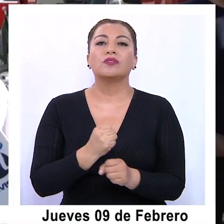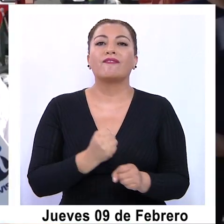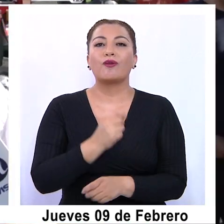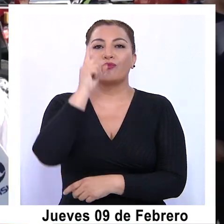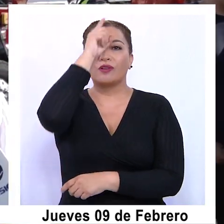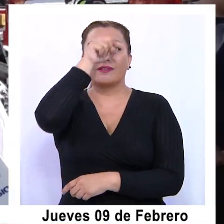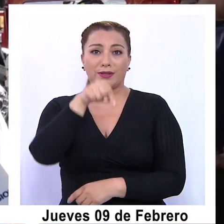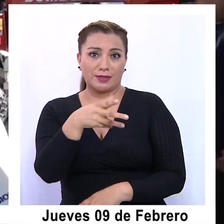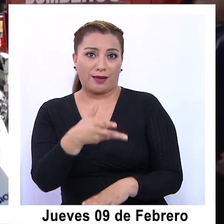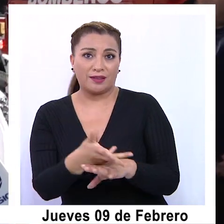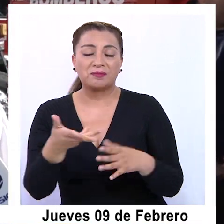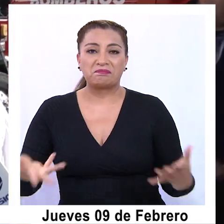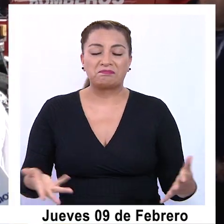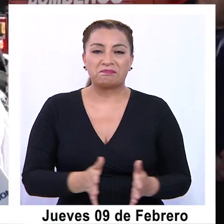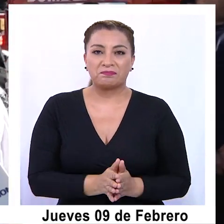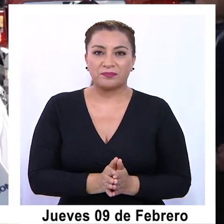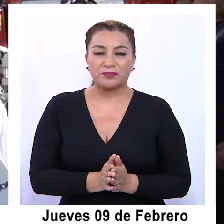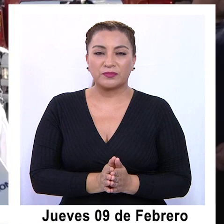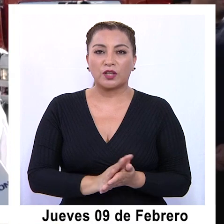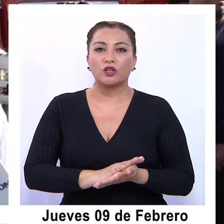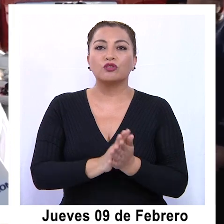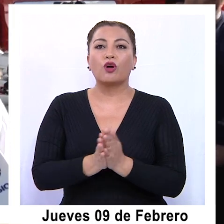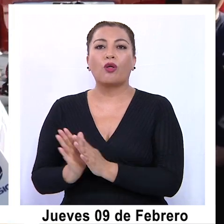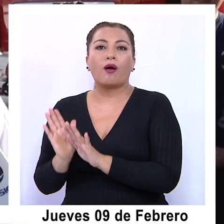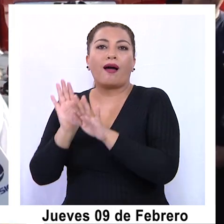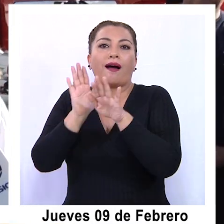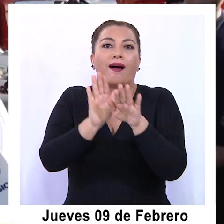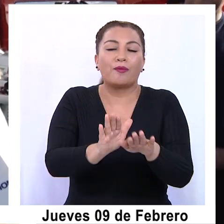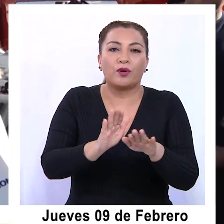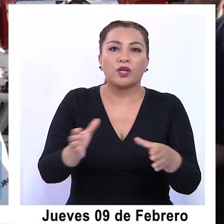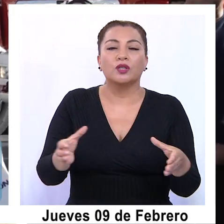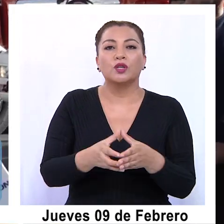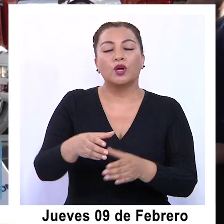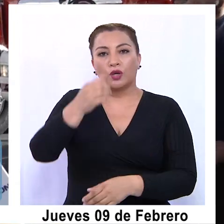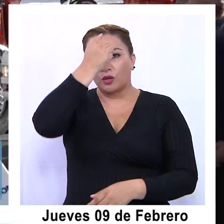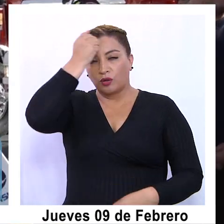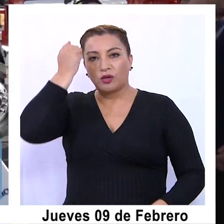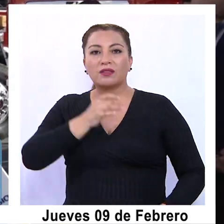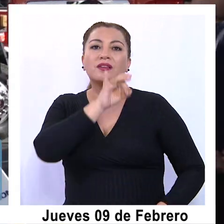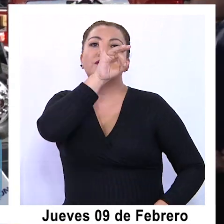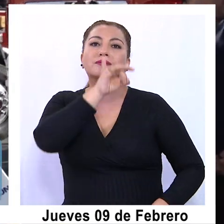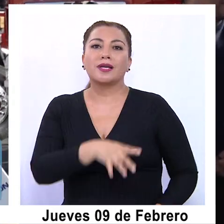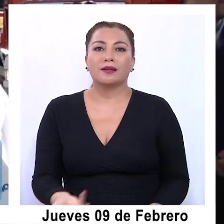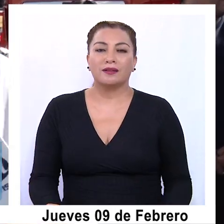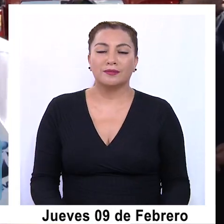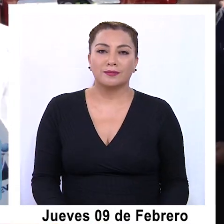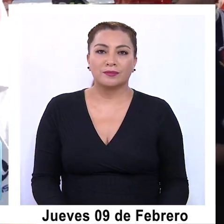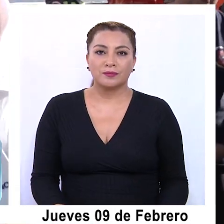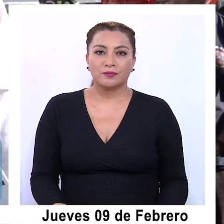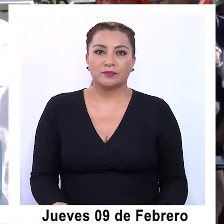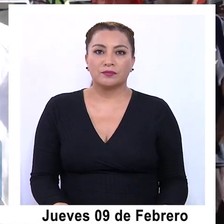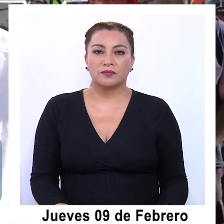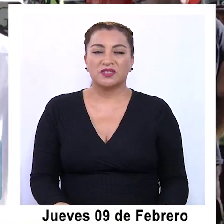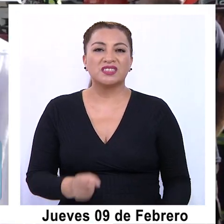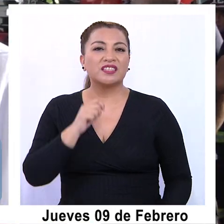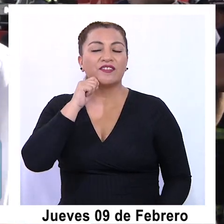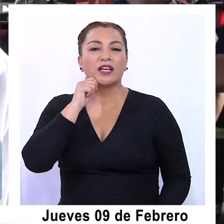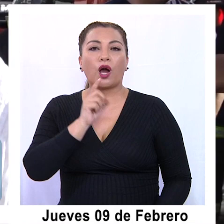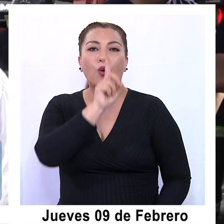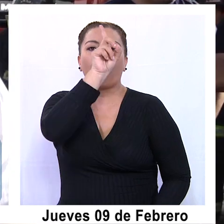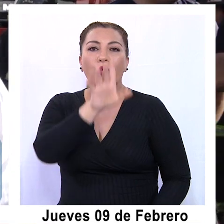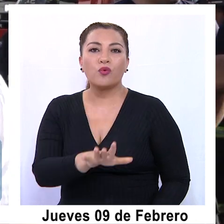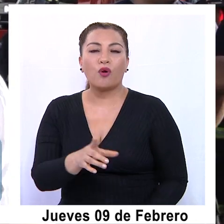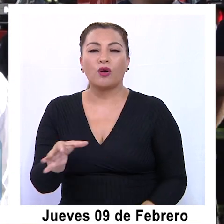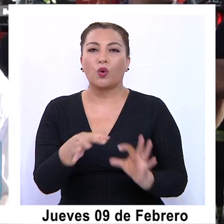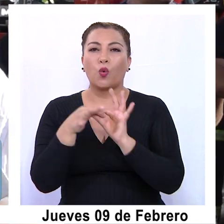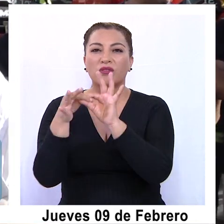hoy en día y obviamente todos debemos colaborar. El Cuerpo de Bomberos de Chile actúa en una forma unitaria y se pidieron